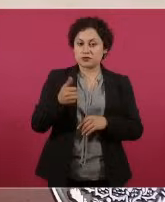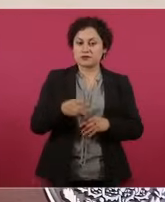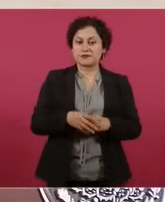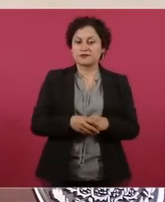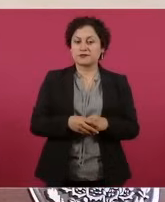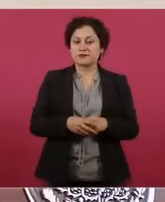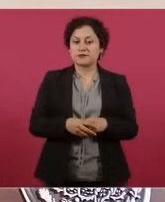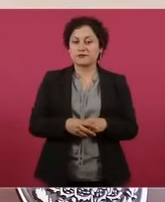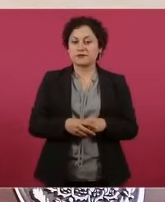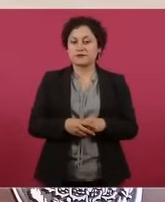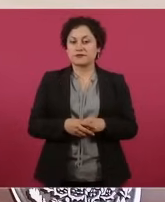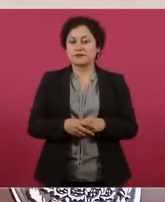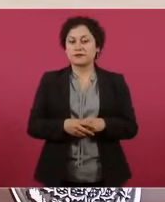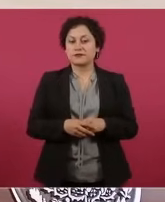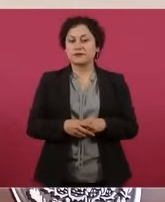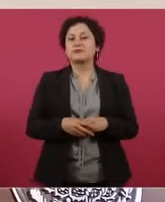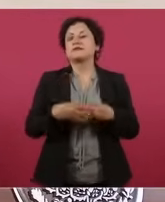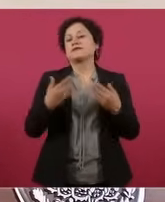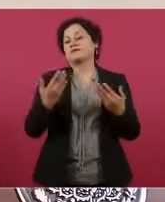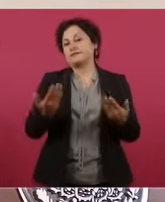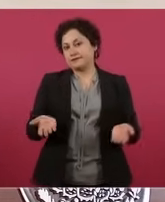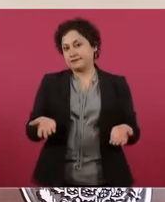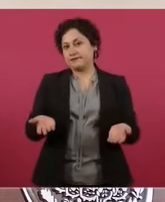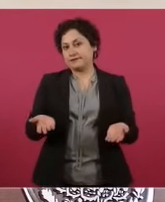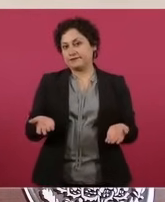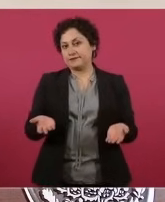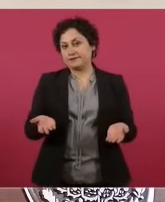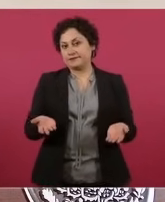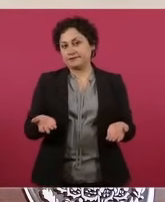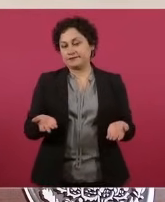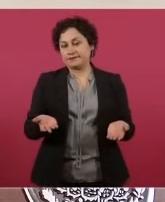2011. Entonces ahora